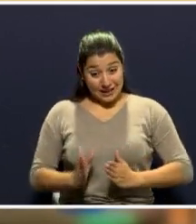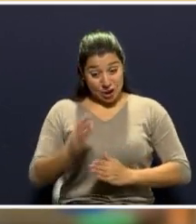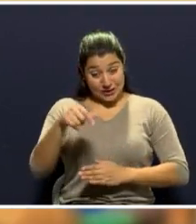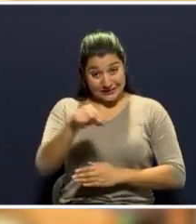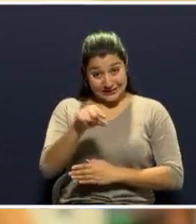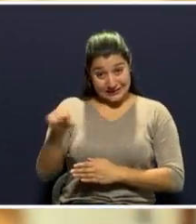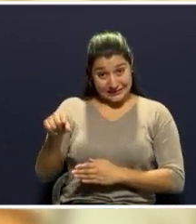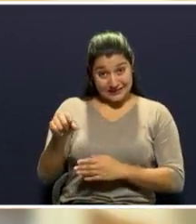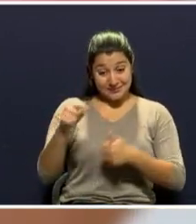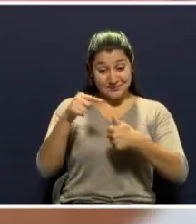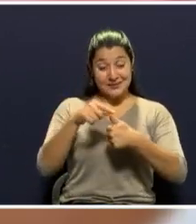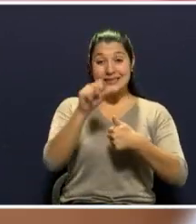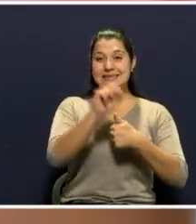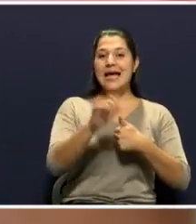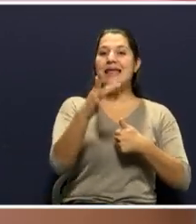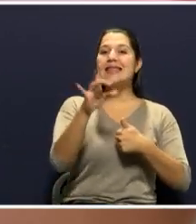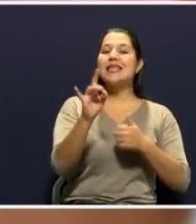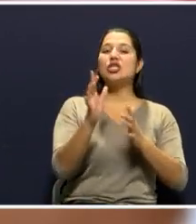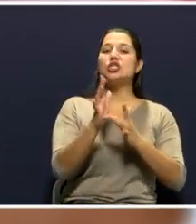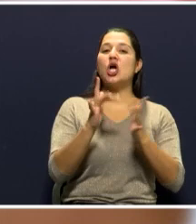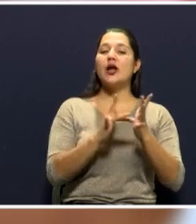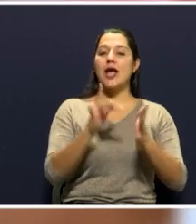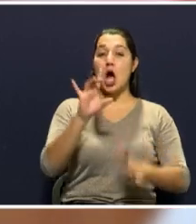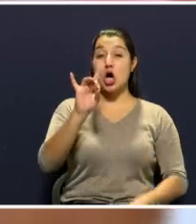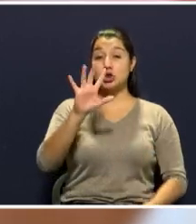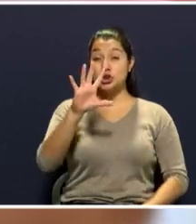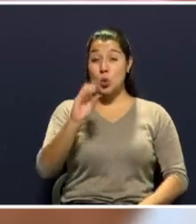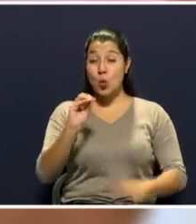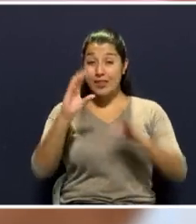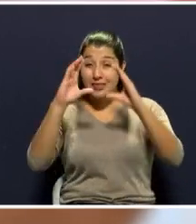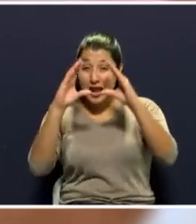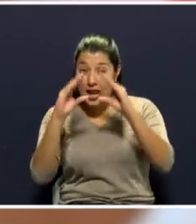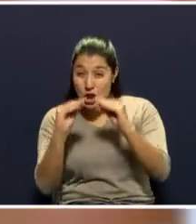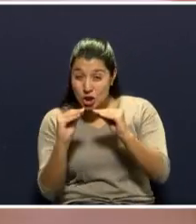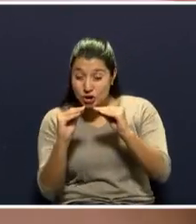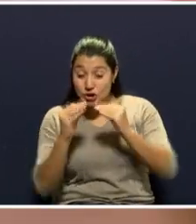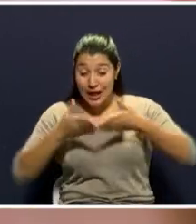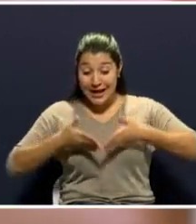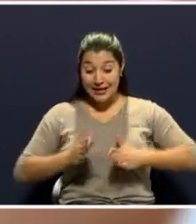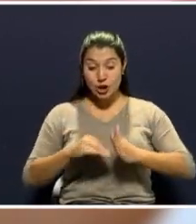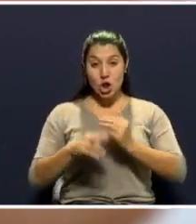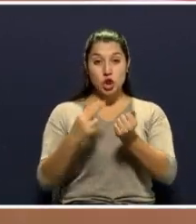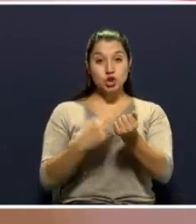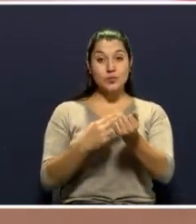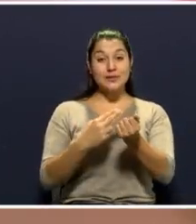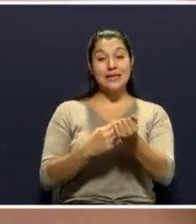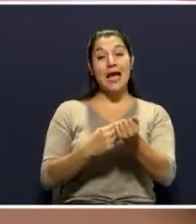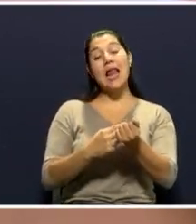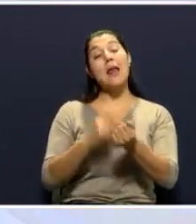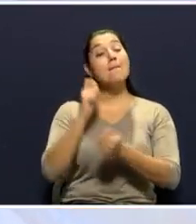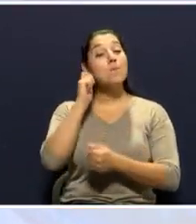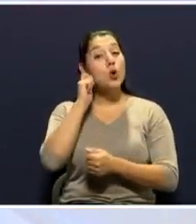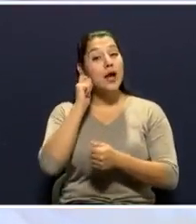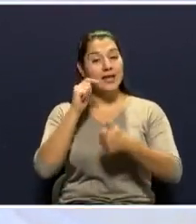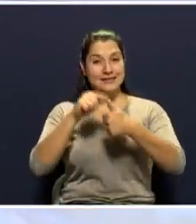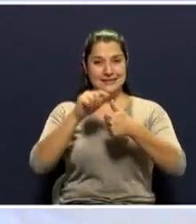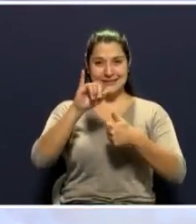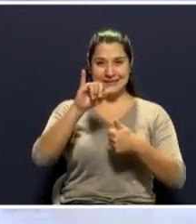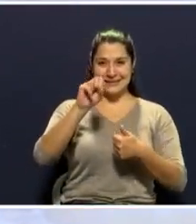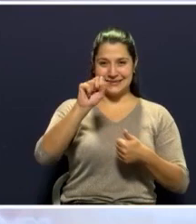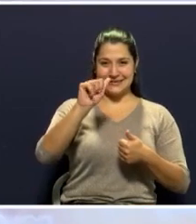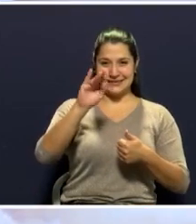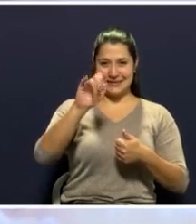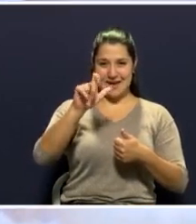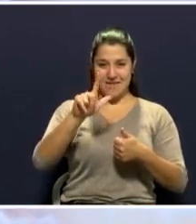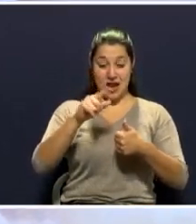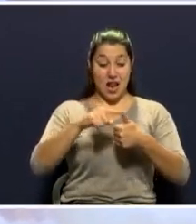sábado 18 de abril a las 8:50 de la noche nació en el Hospital Adolfo Carit Isabel Lucía, la